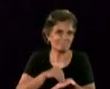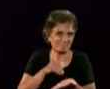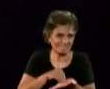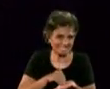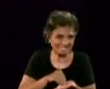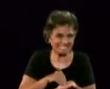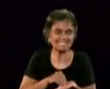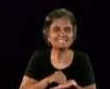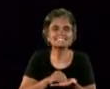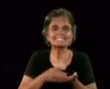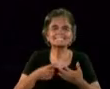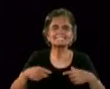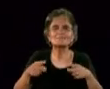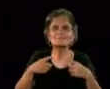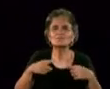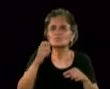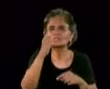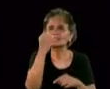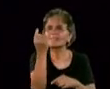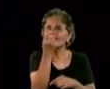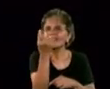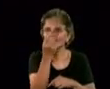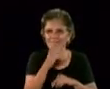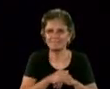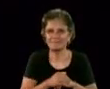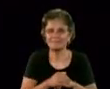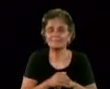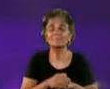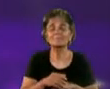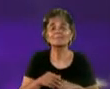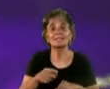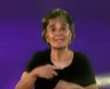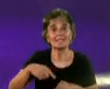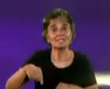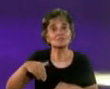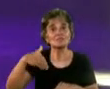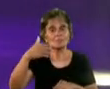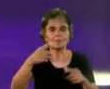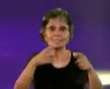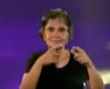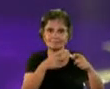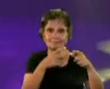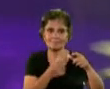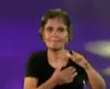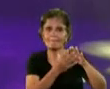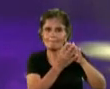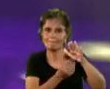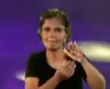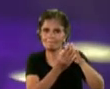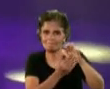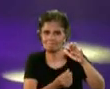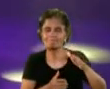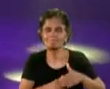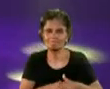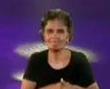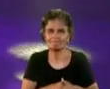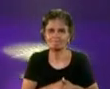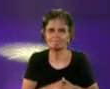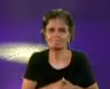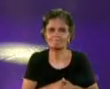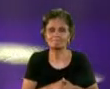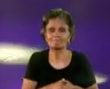con interpretaciones en vivo de temas que serán parte de su nuevo álbum Hilda canta a Charlie. Como era de esperar,